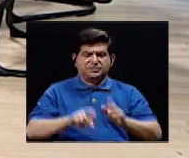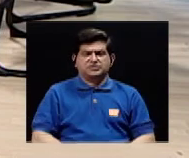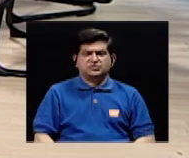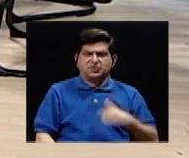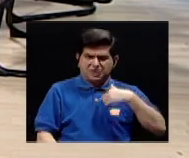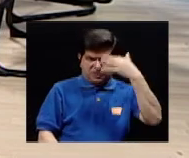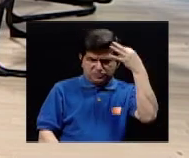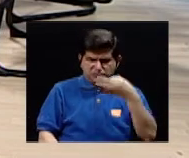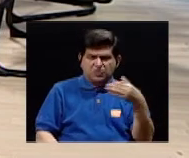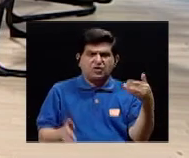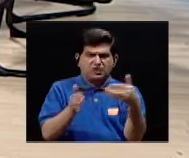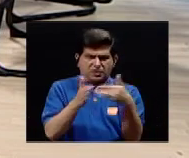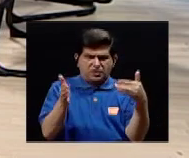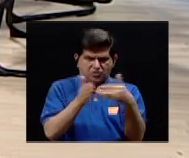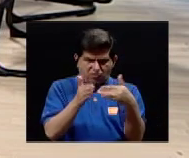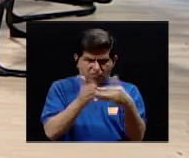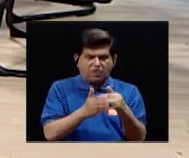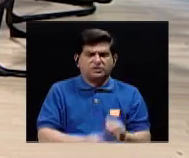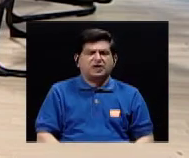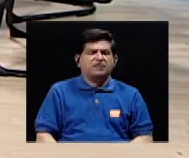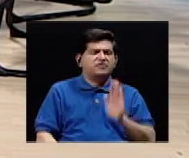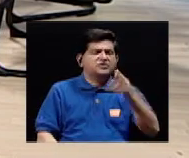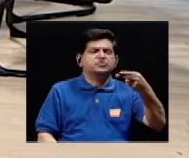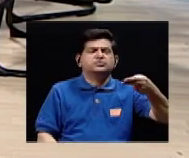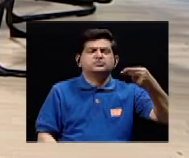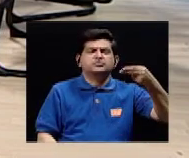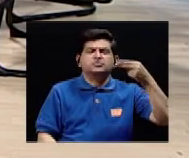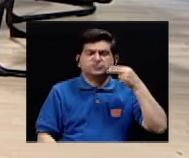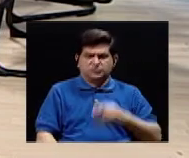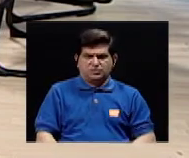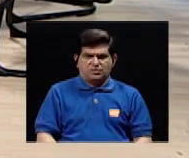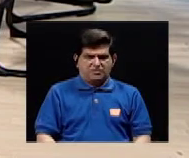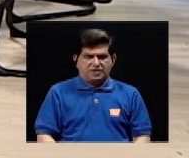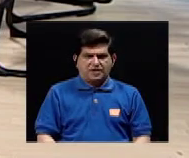cómo creo que volvió a ver su historia.